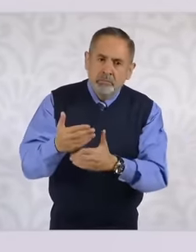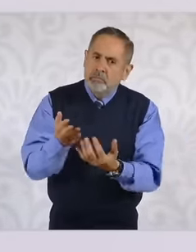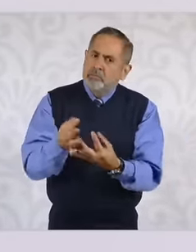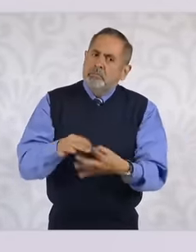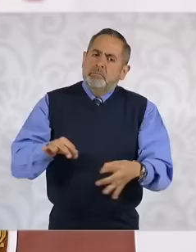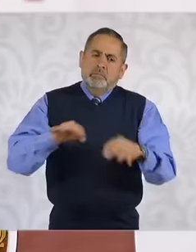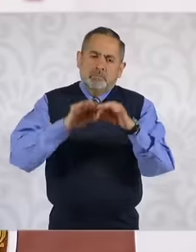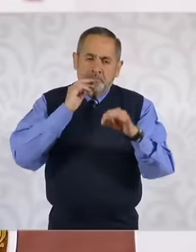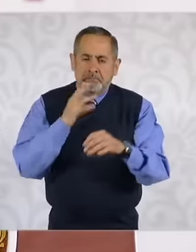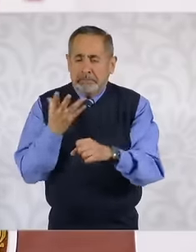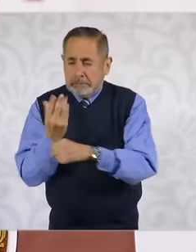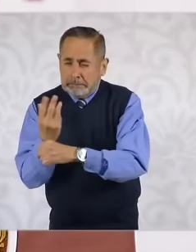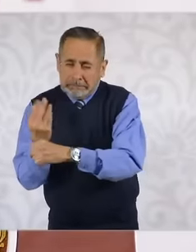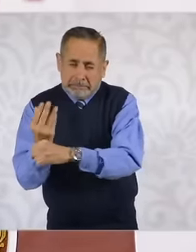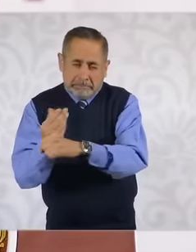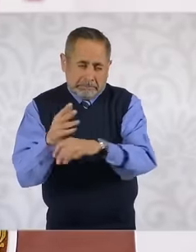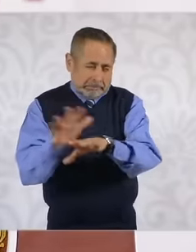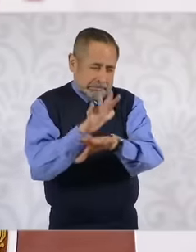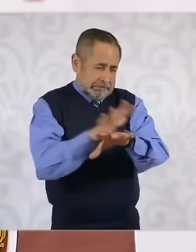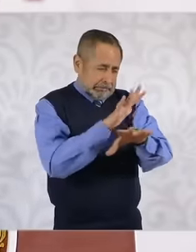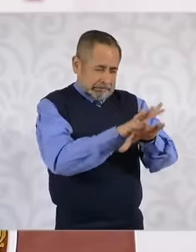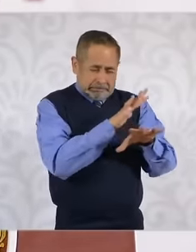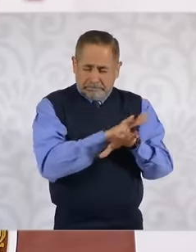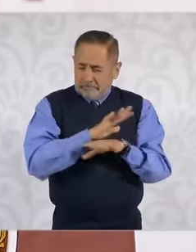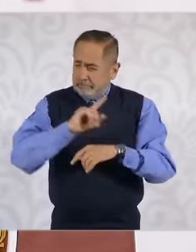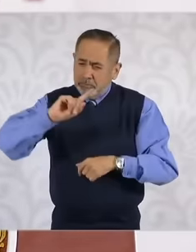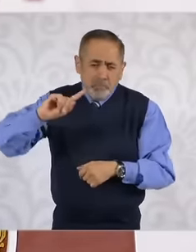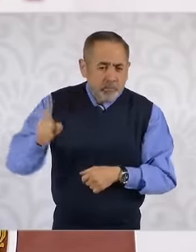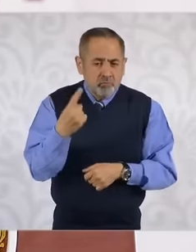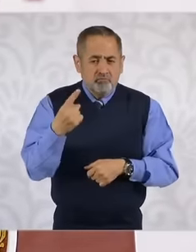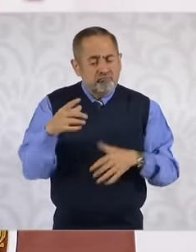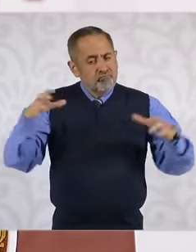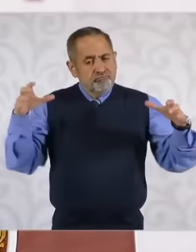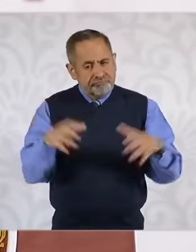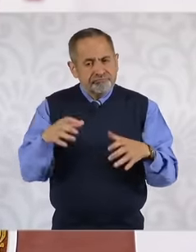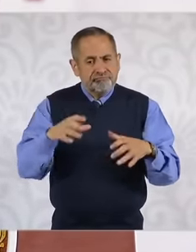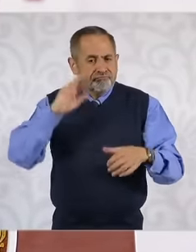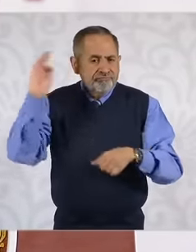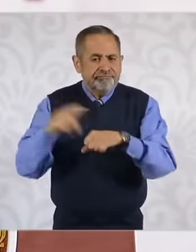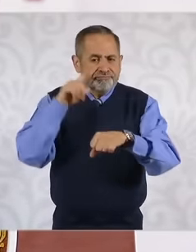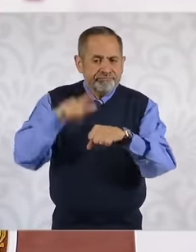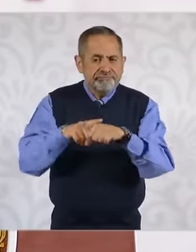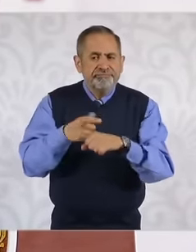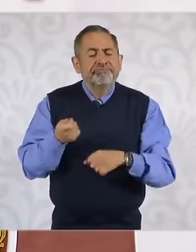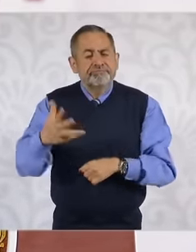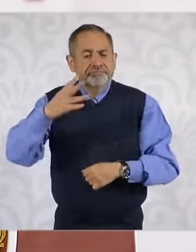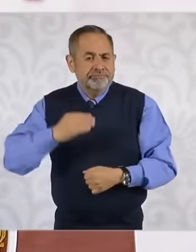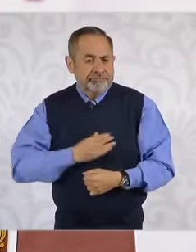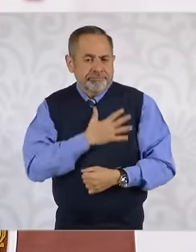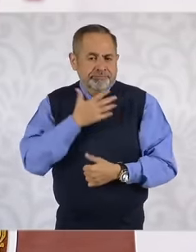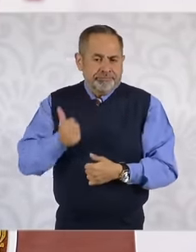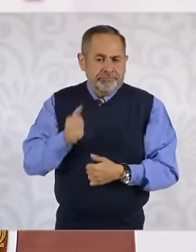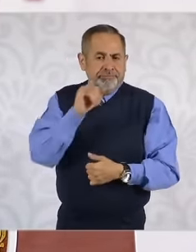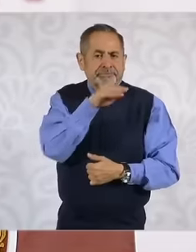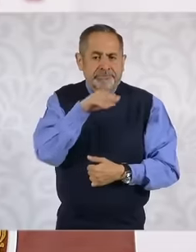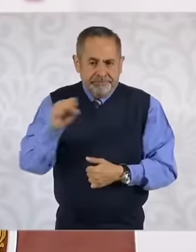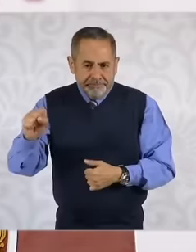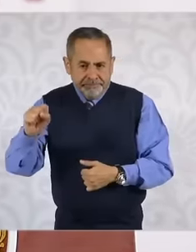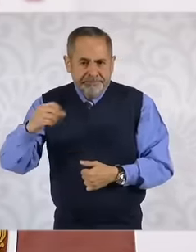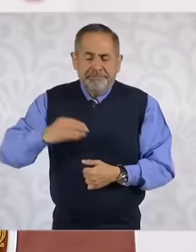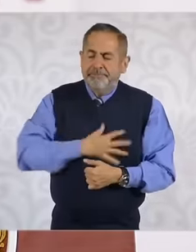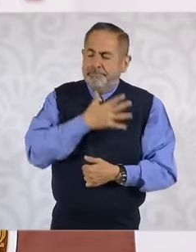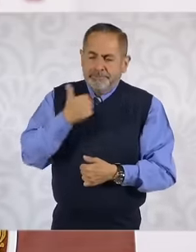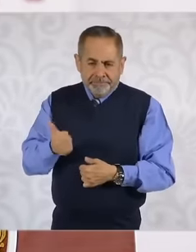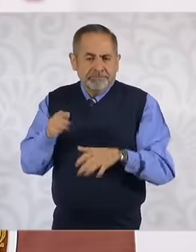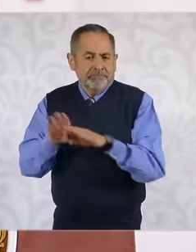de reconstruir ese sistema, un solo sistema federal que se llama IMSS Bienestar. Hay una